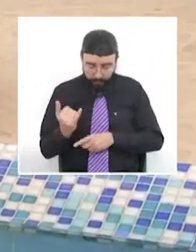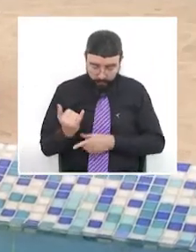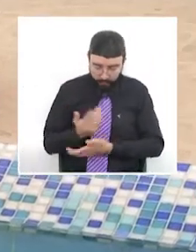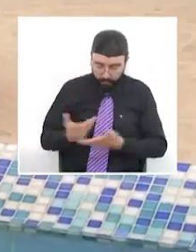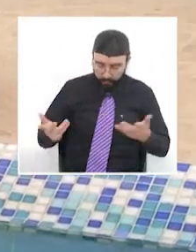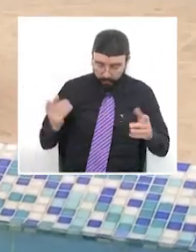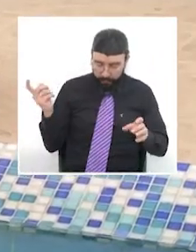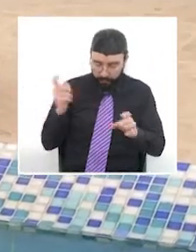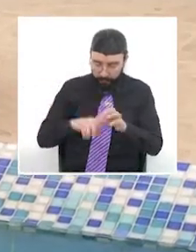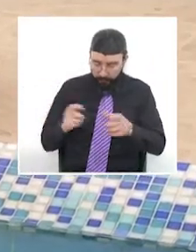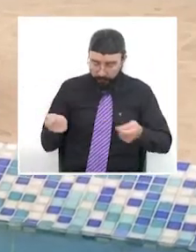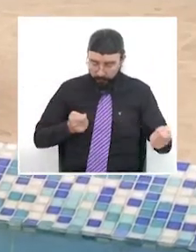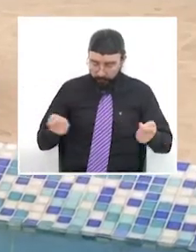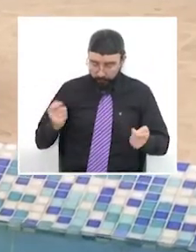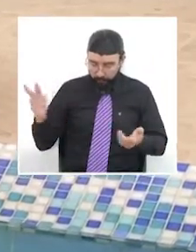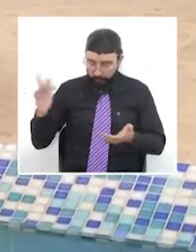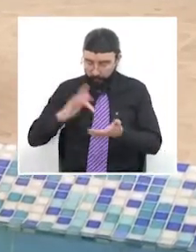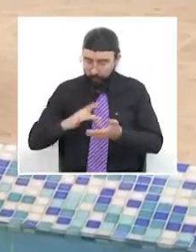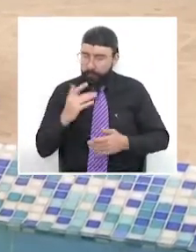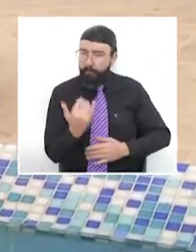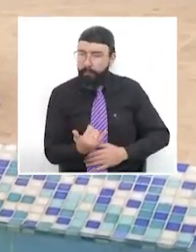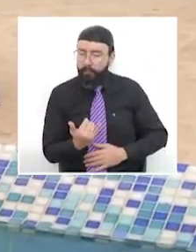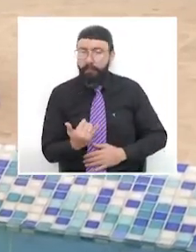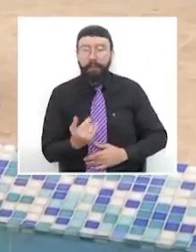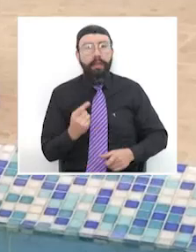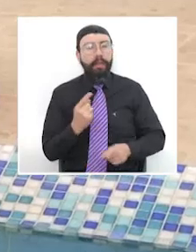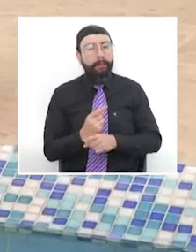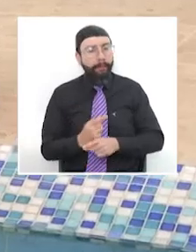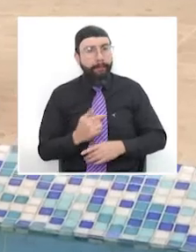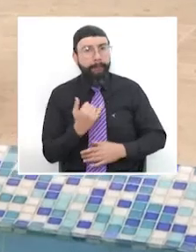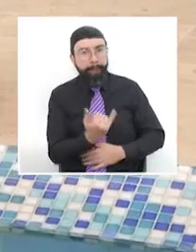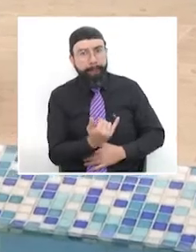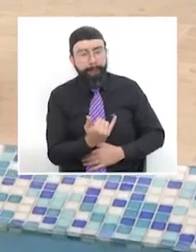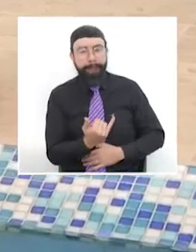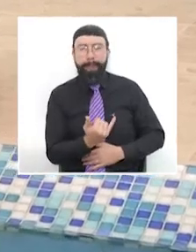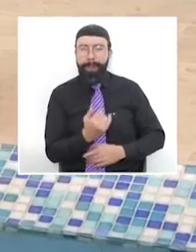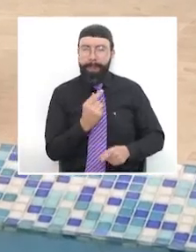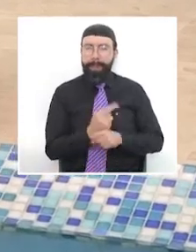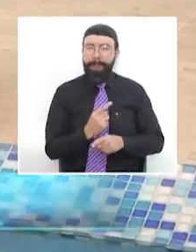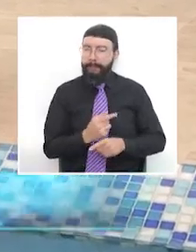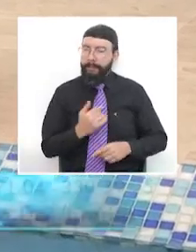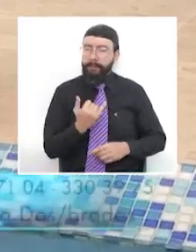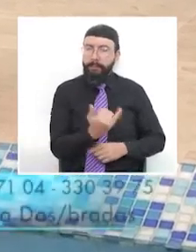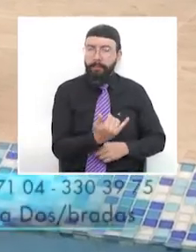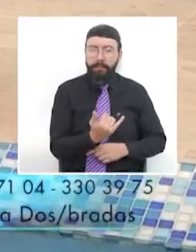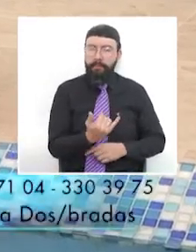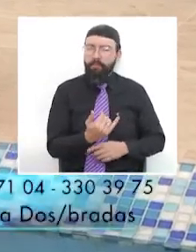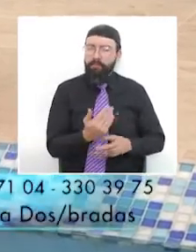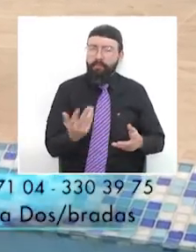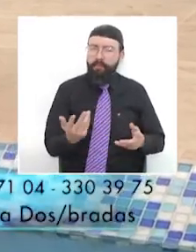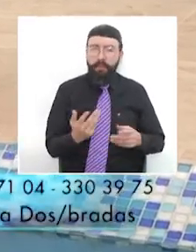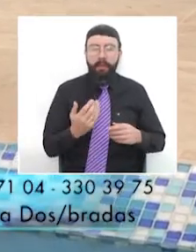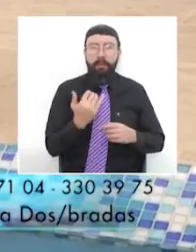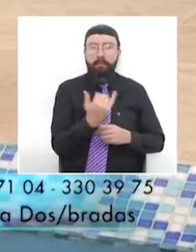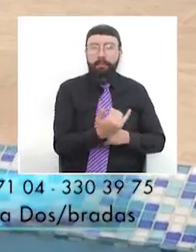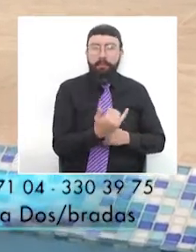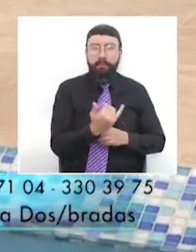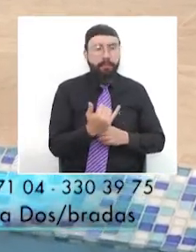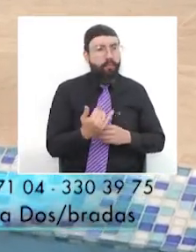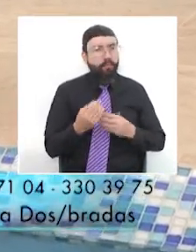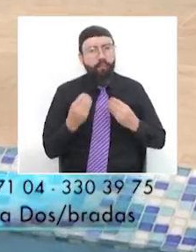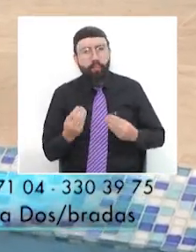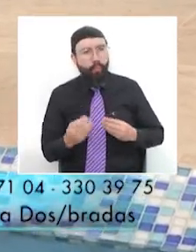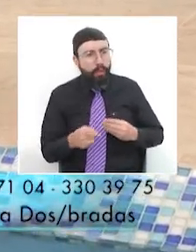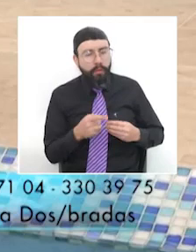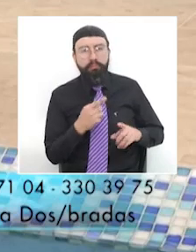se convierte en imágenes. Y estas imágenes pues nos dan una idea de muchísimas patologías,